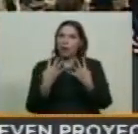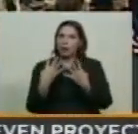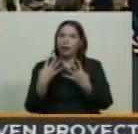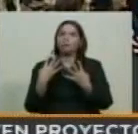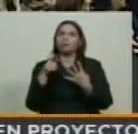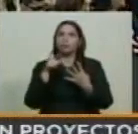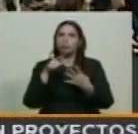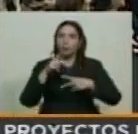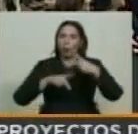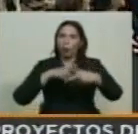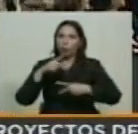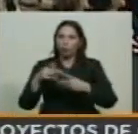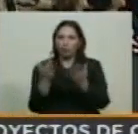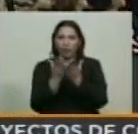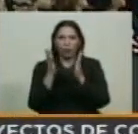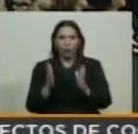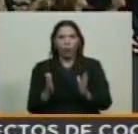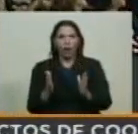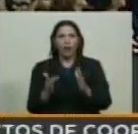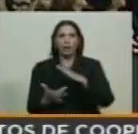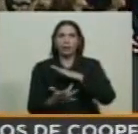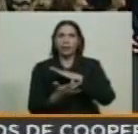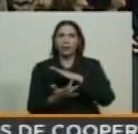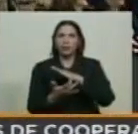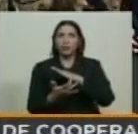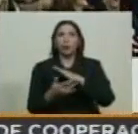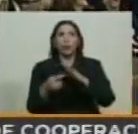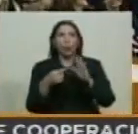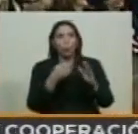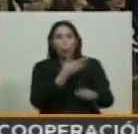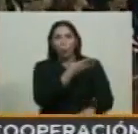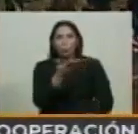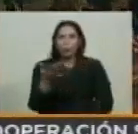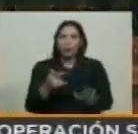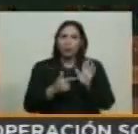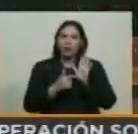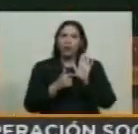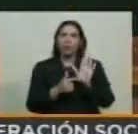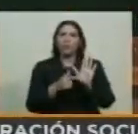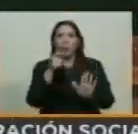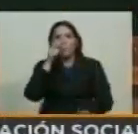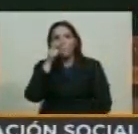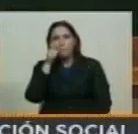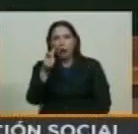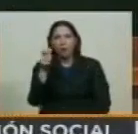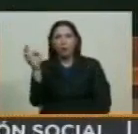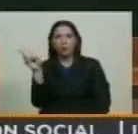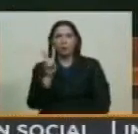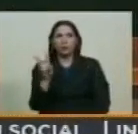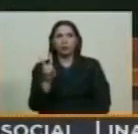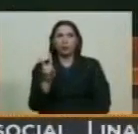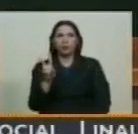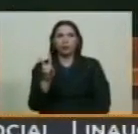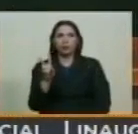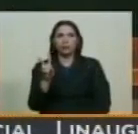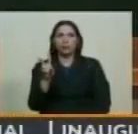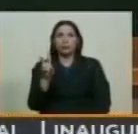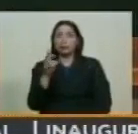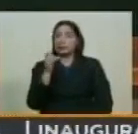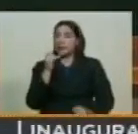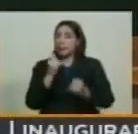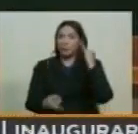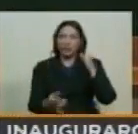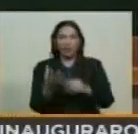técnicas robinsonianas. Han sido ustedes ejemplo de lo que es el pueblo venezolano, de lo que no terminan de